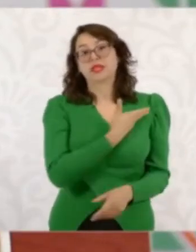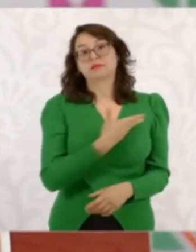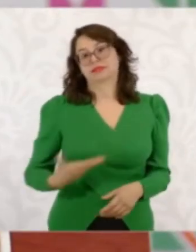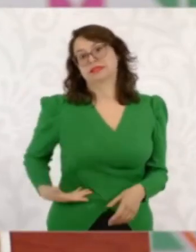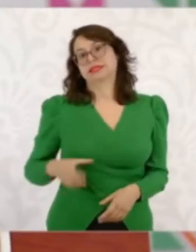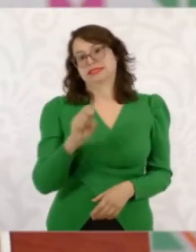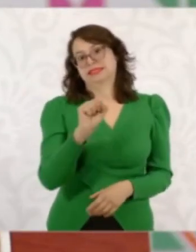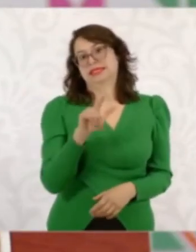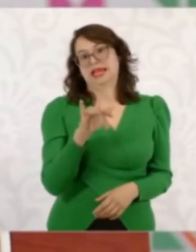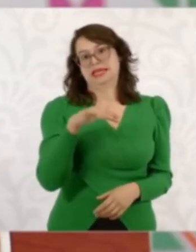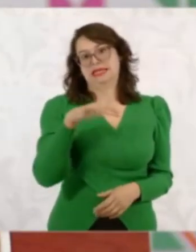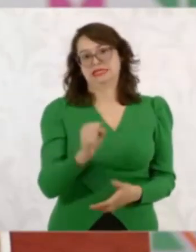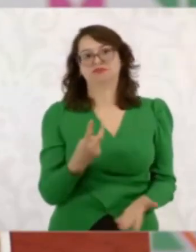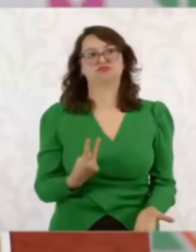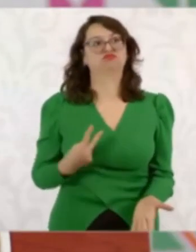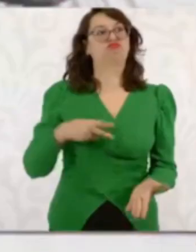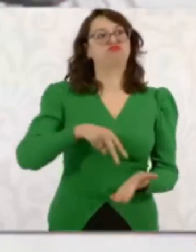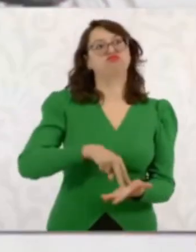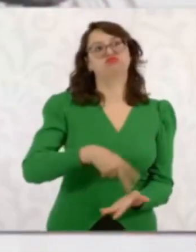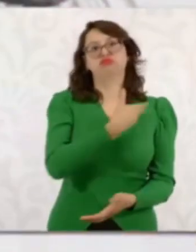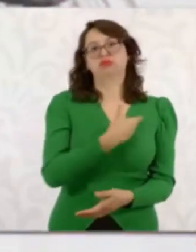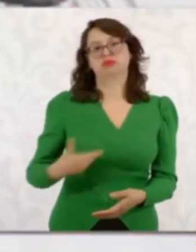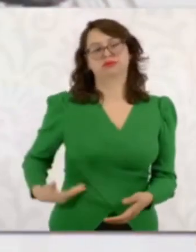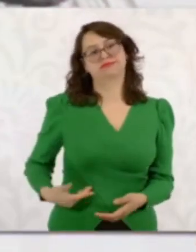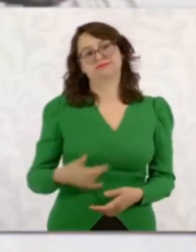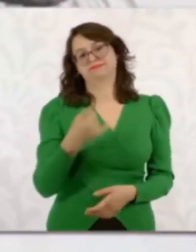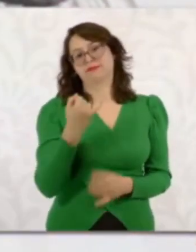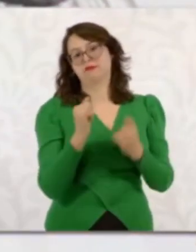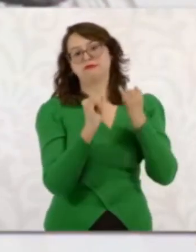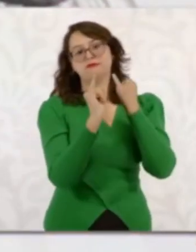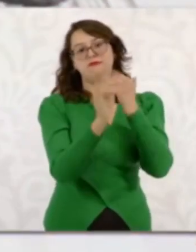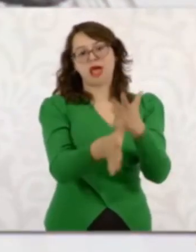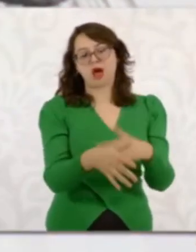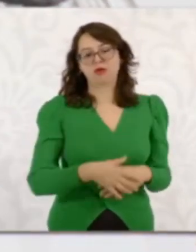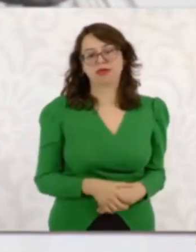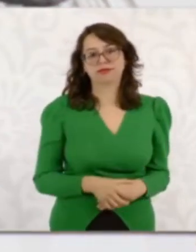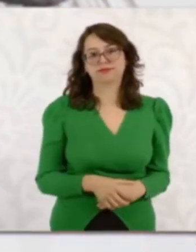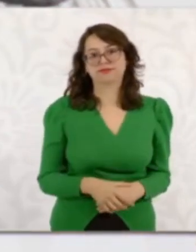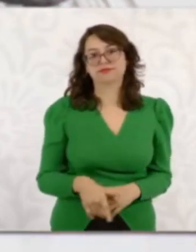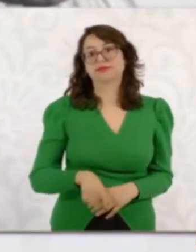En 1994 ocurren situaciones